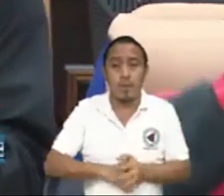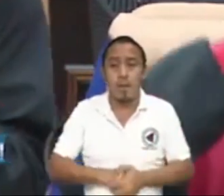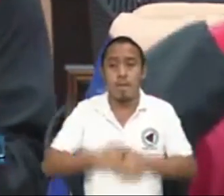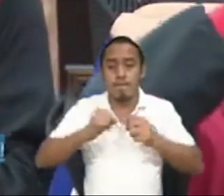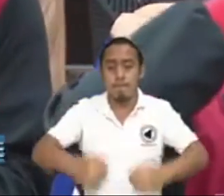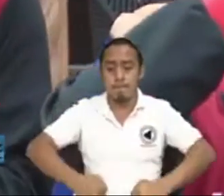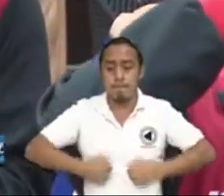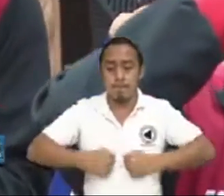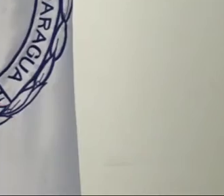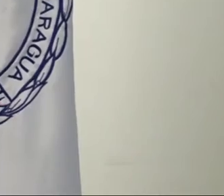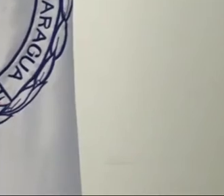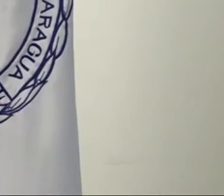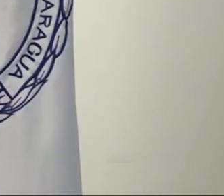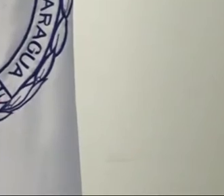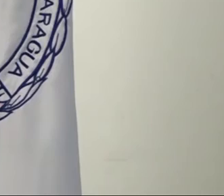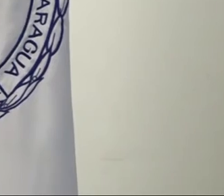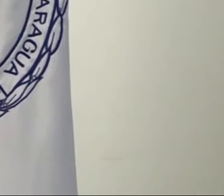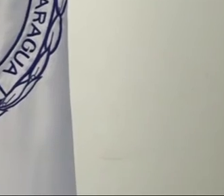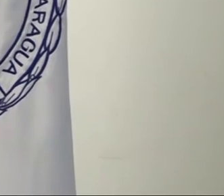a fortalecer